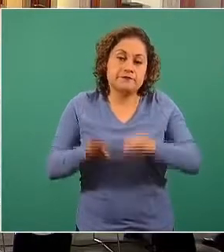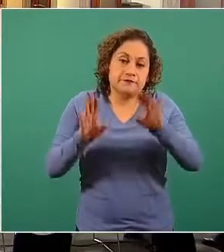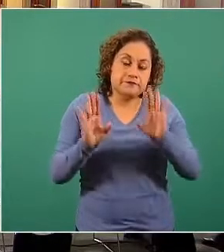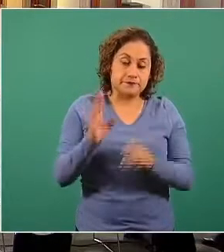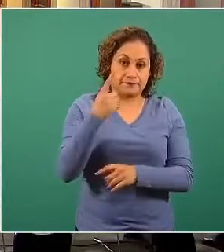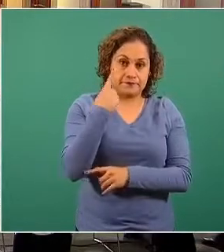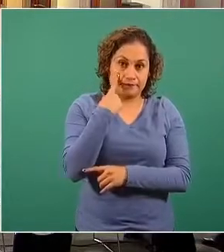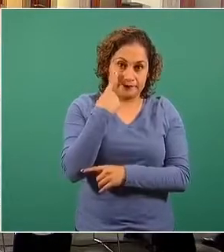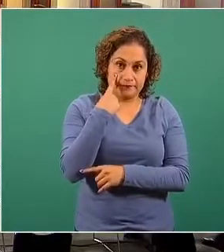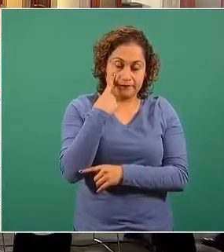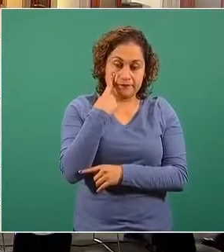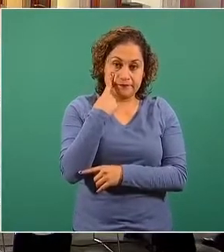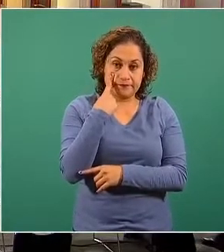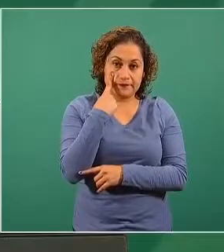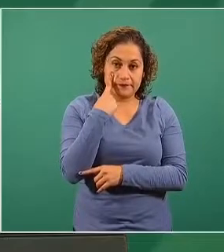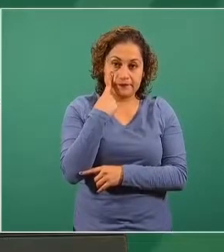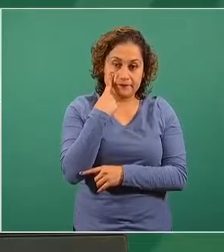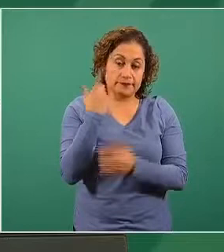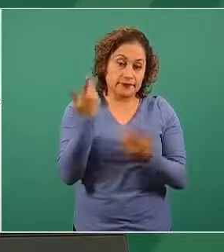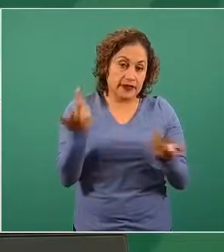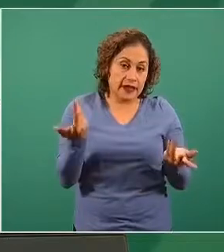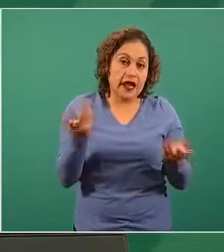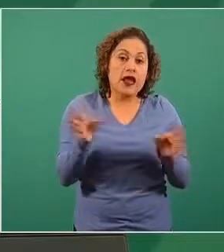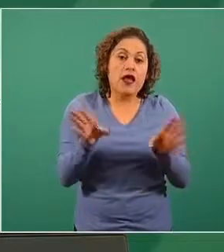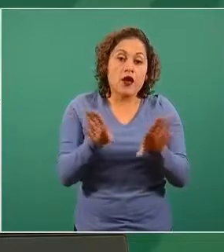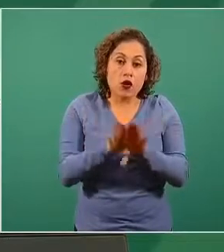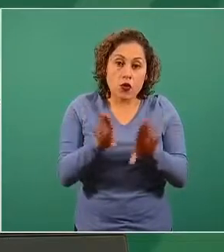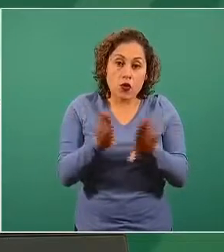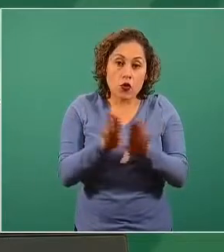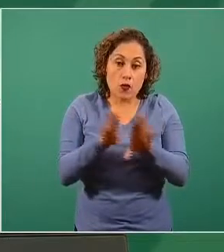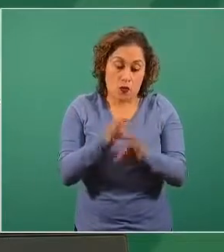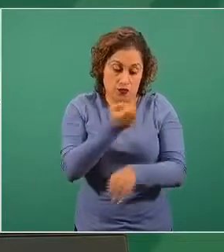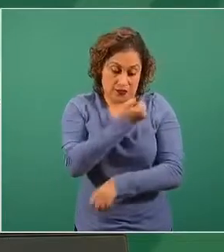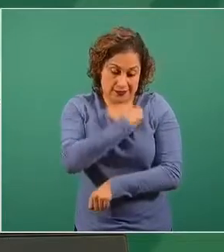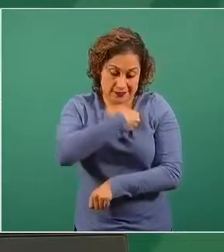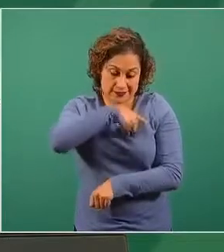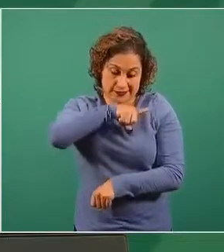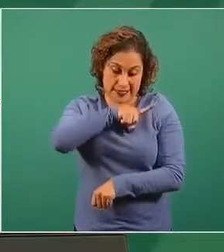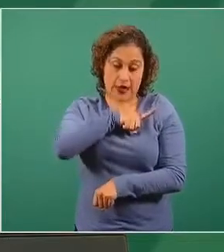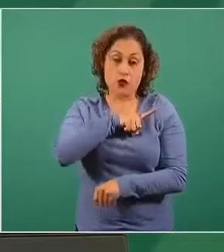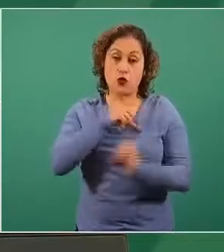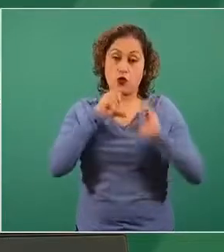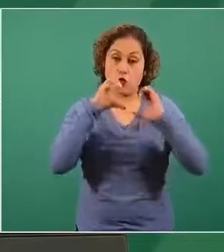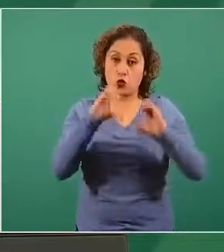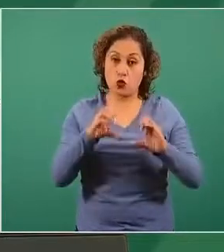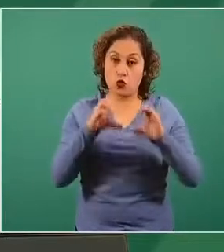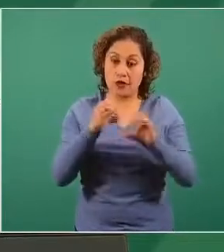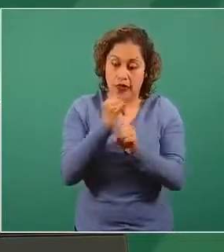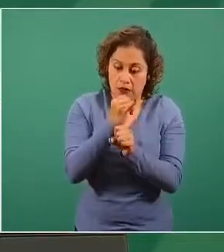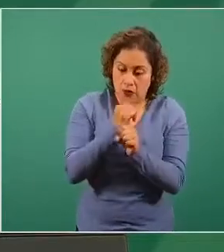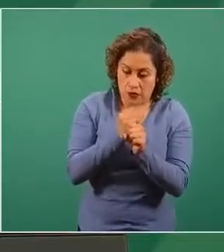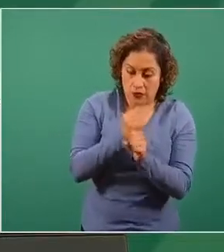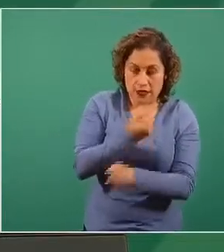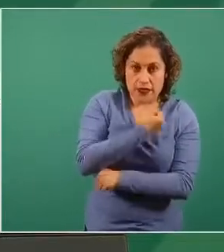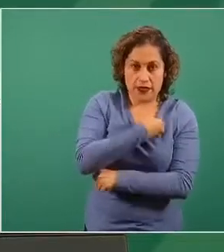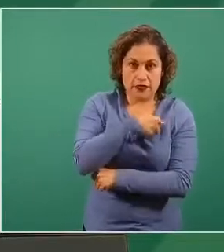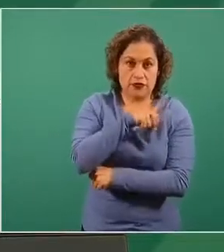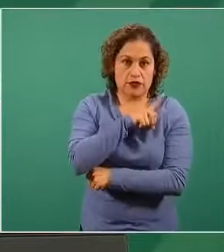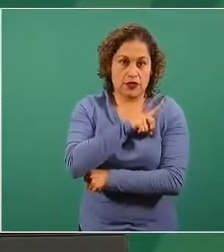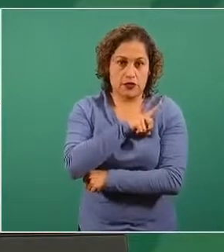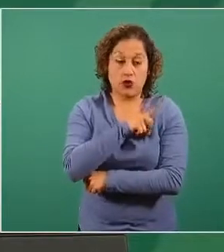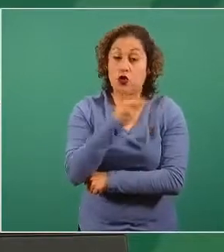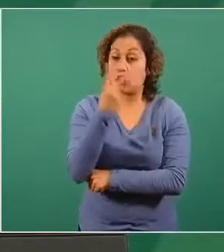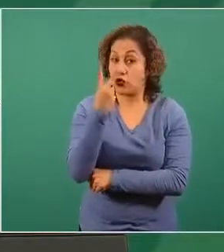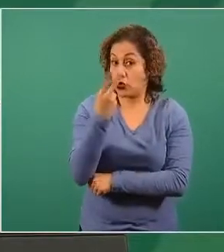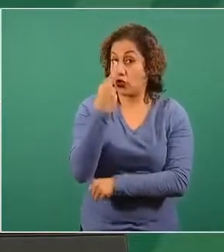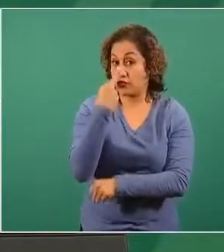ejercicio de la medicina, el ejercicio del cuidado de la salud, es un ejercicio de corresponsabilidad mutua.